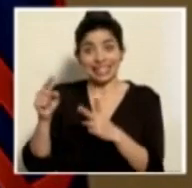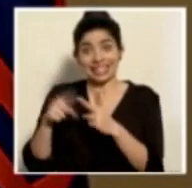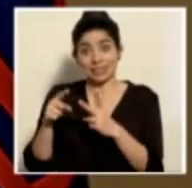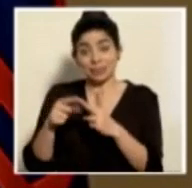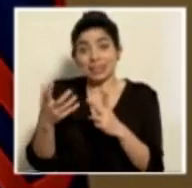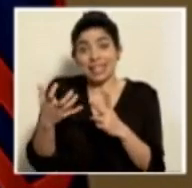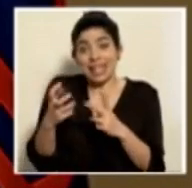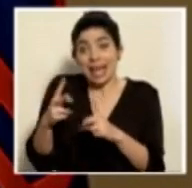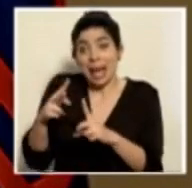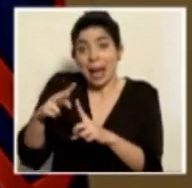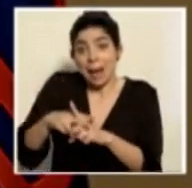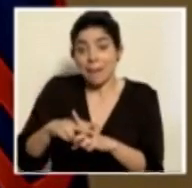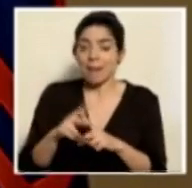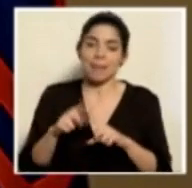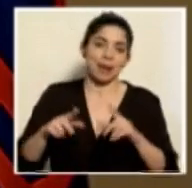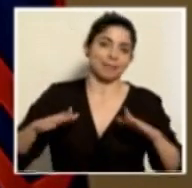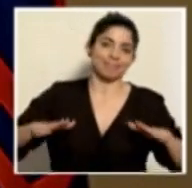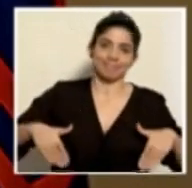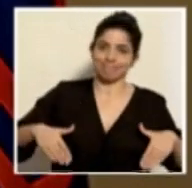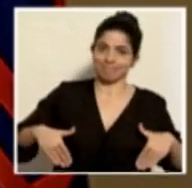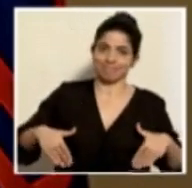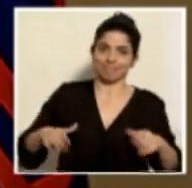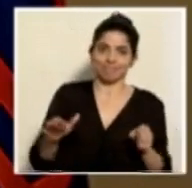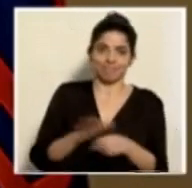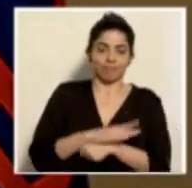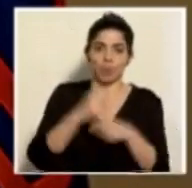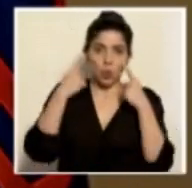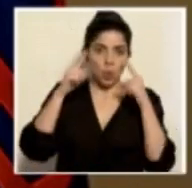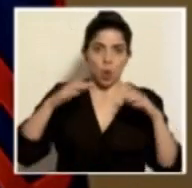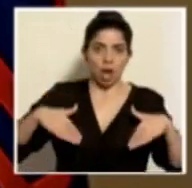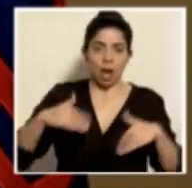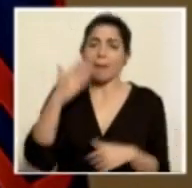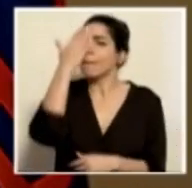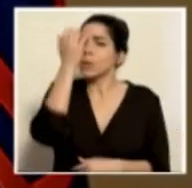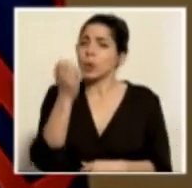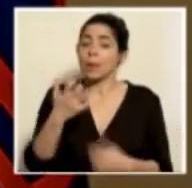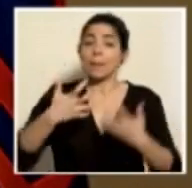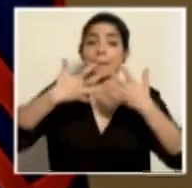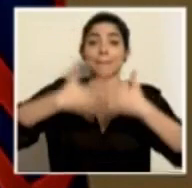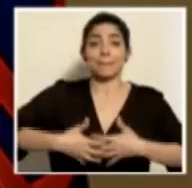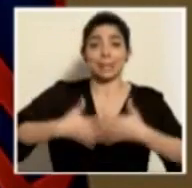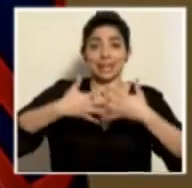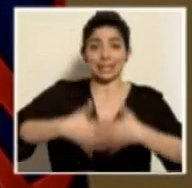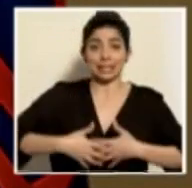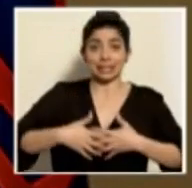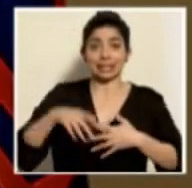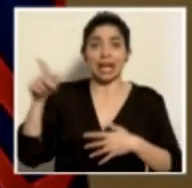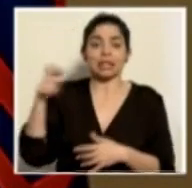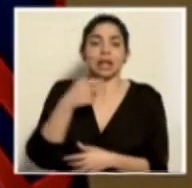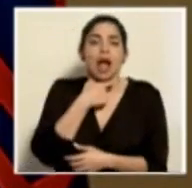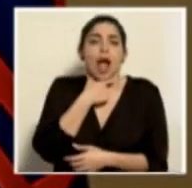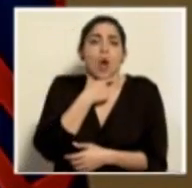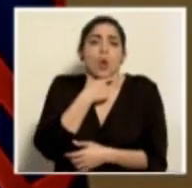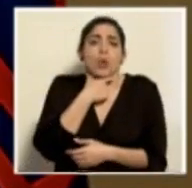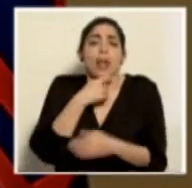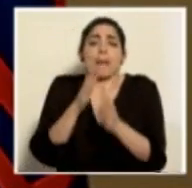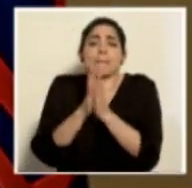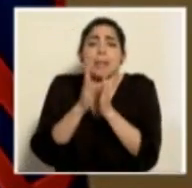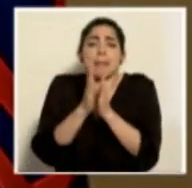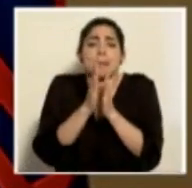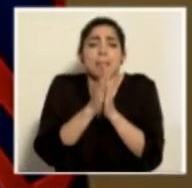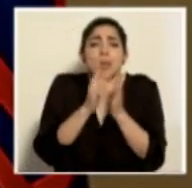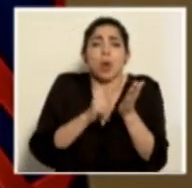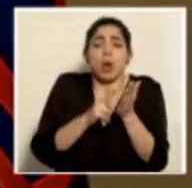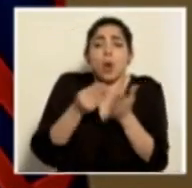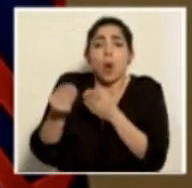posible implementarla en toda su plenitud, porque la empresa está saturada de pedidos, ha